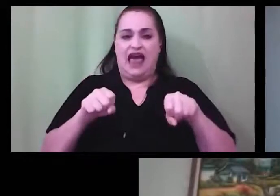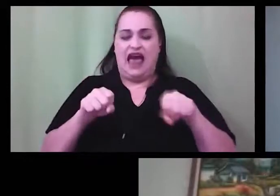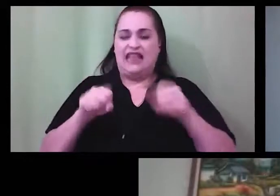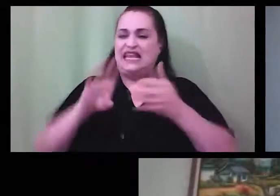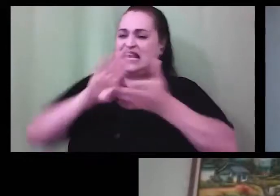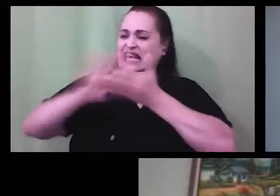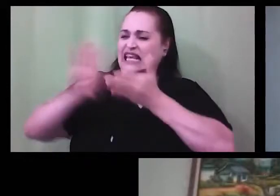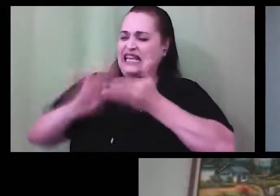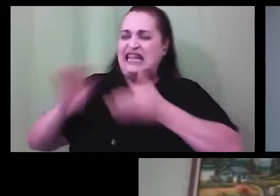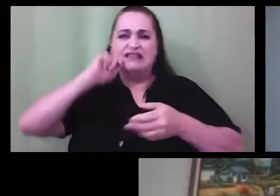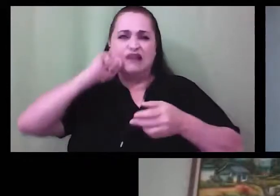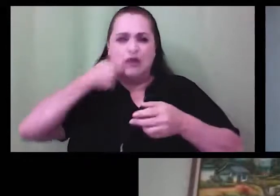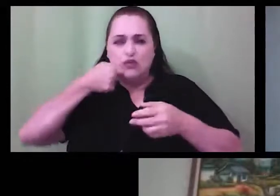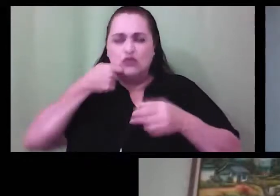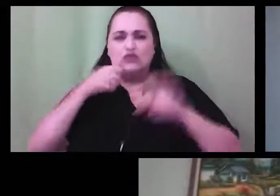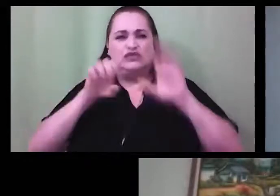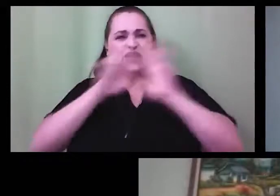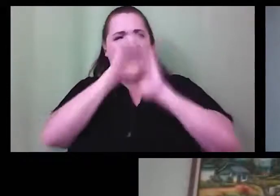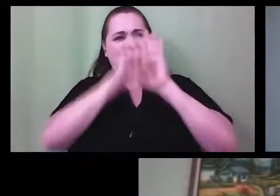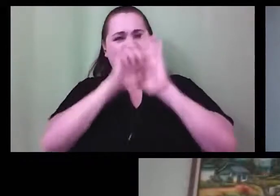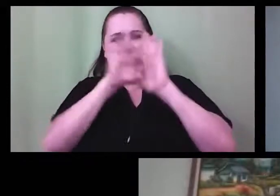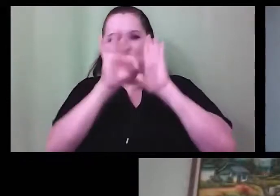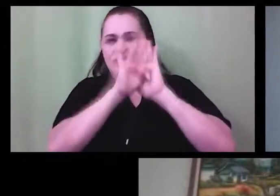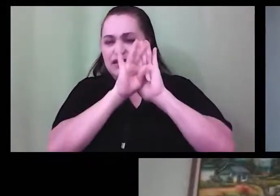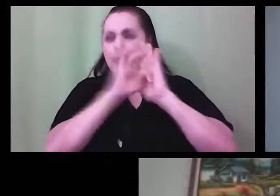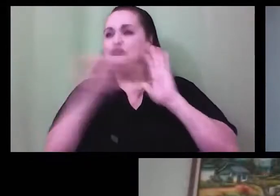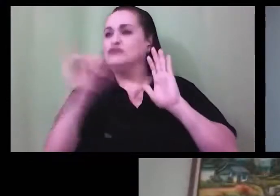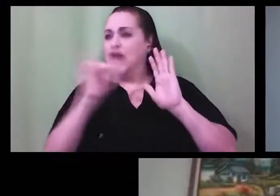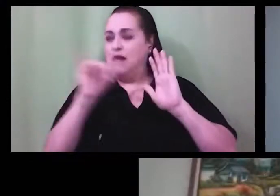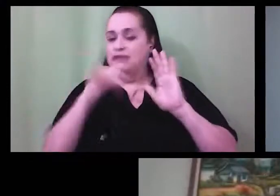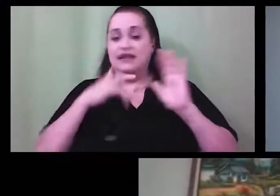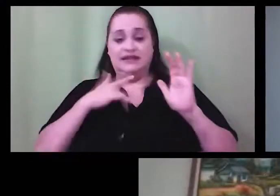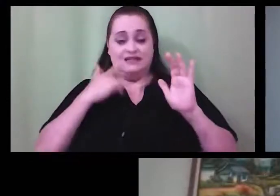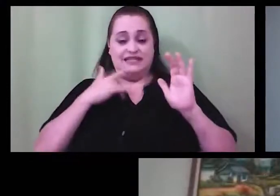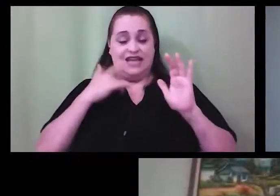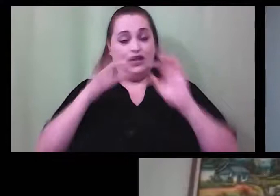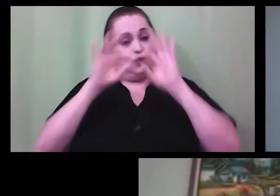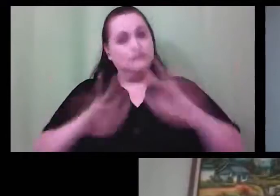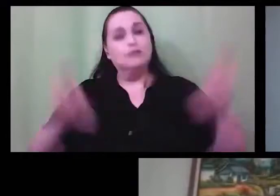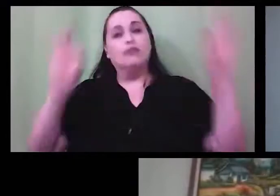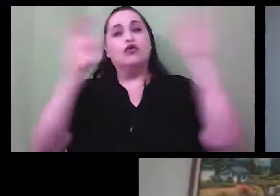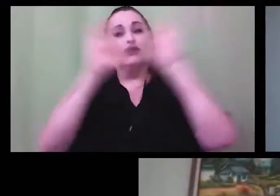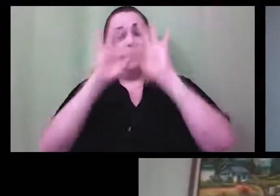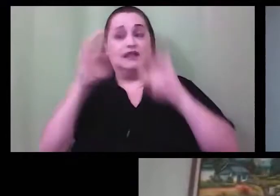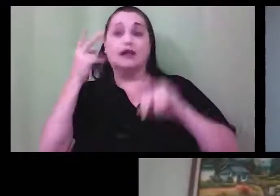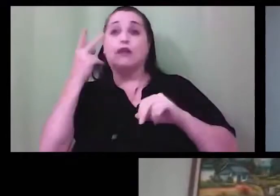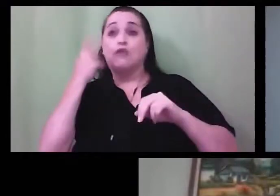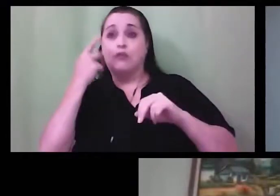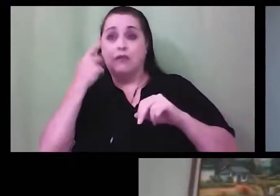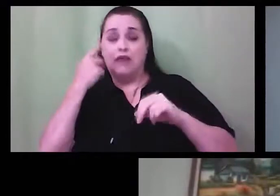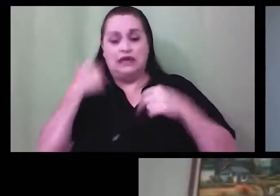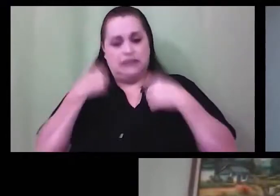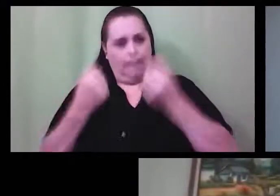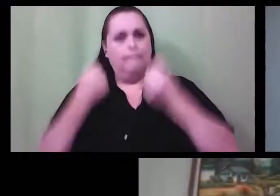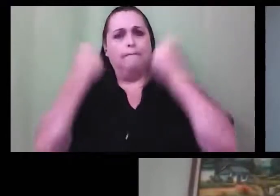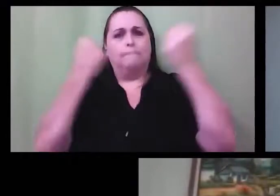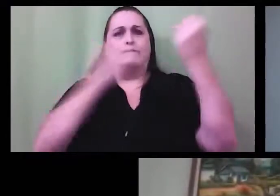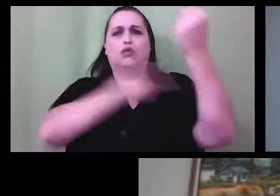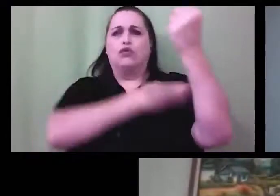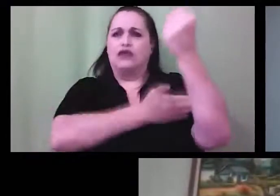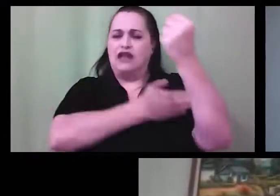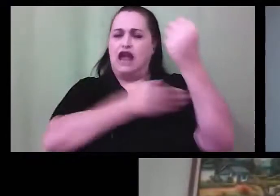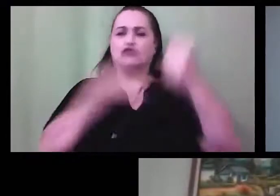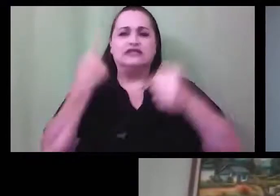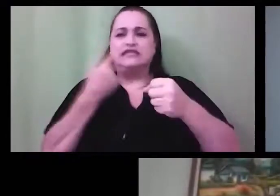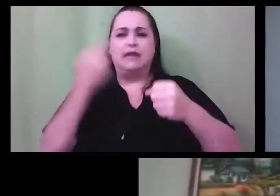esos tabúes, esos estereotipos. Y también siento que es muy importante como papás empoderarnos siempre, estar al tanto de